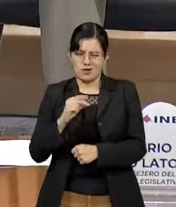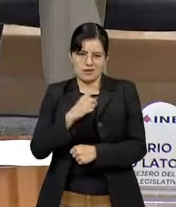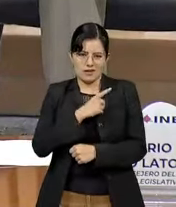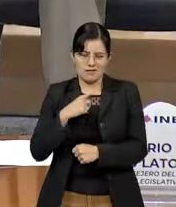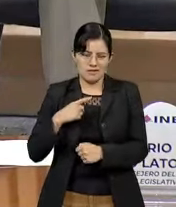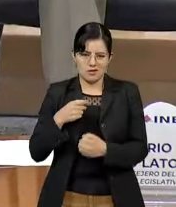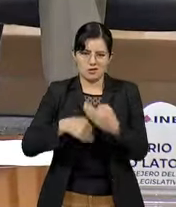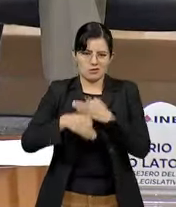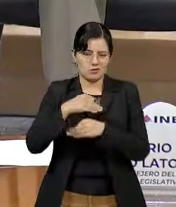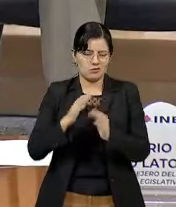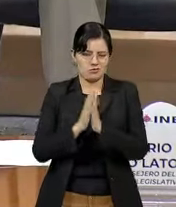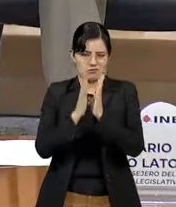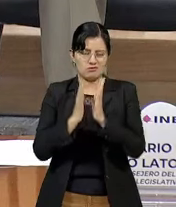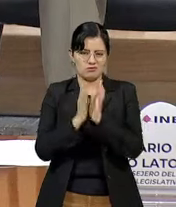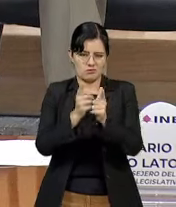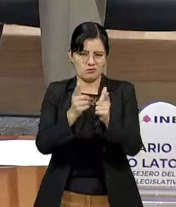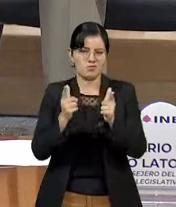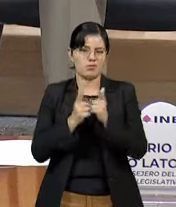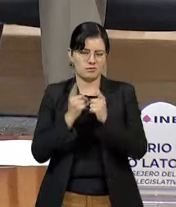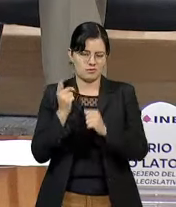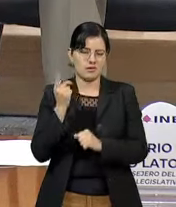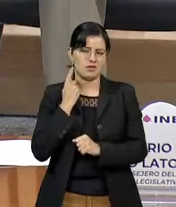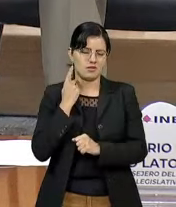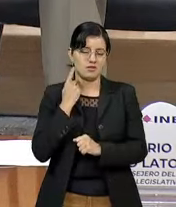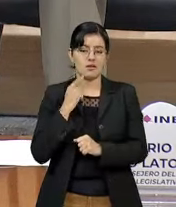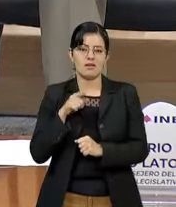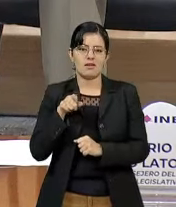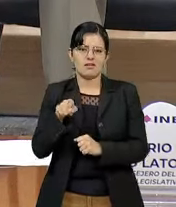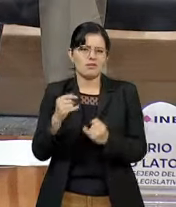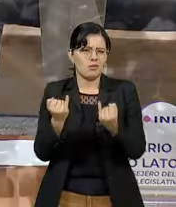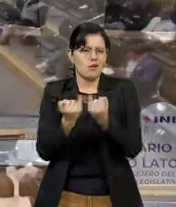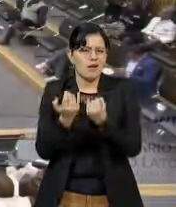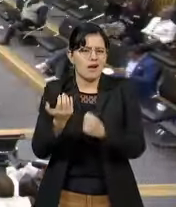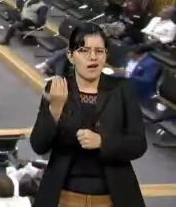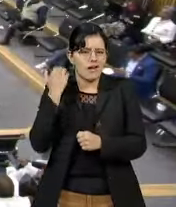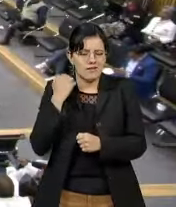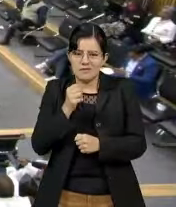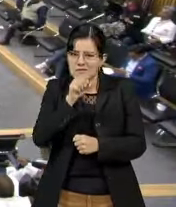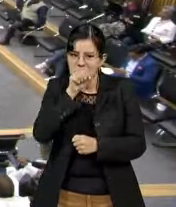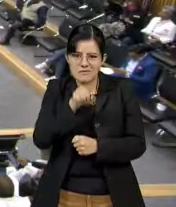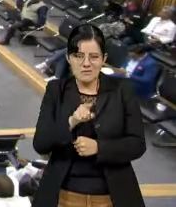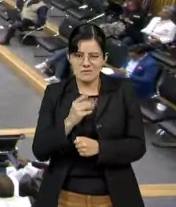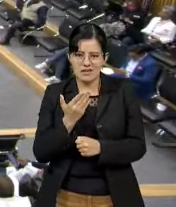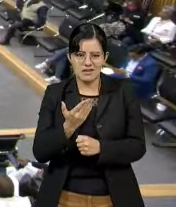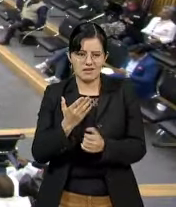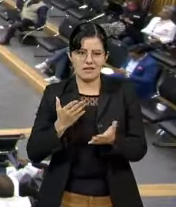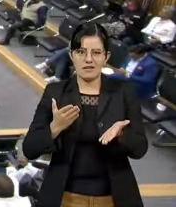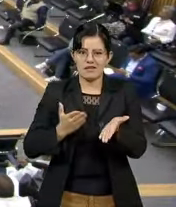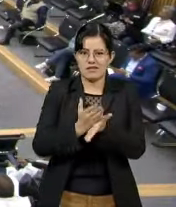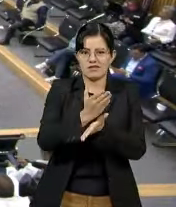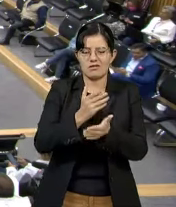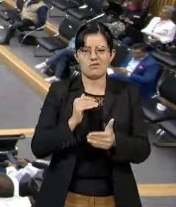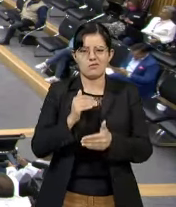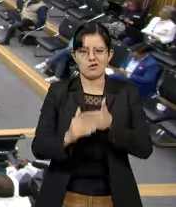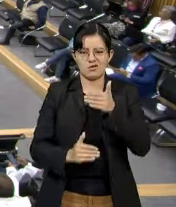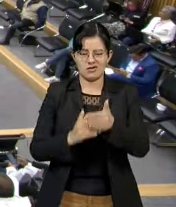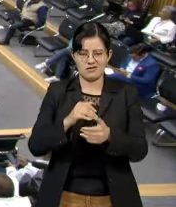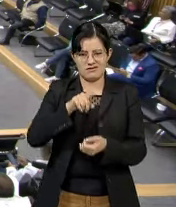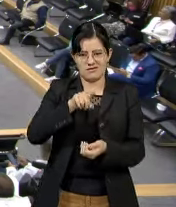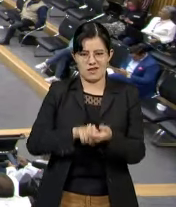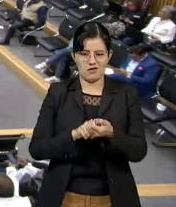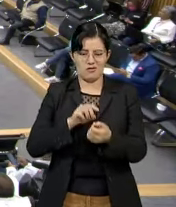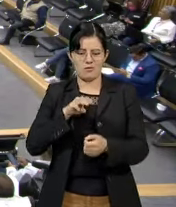todos los partidos políticos cuando él lo reclamó que se metió en el proceso interno